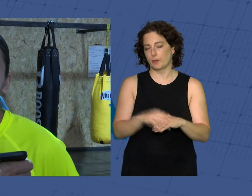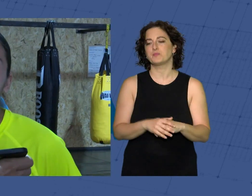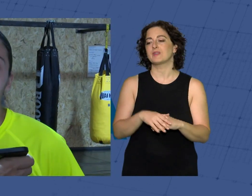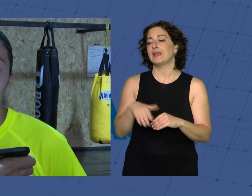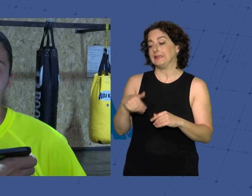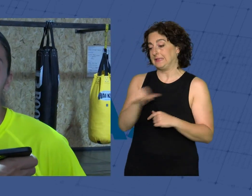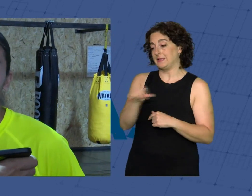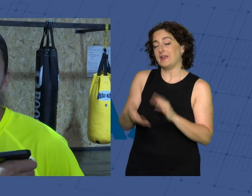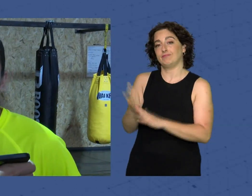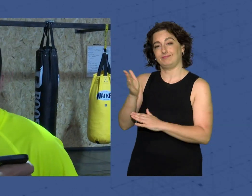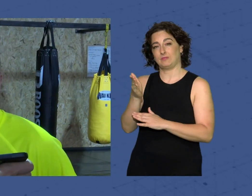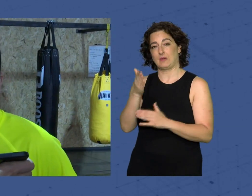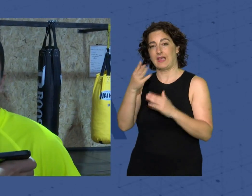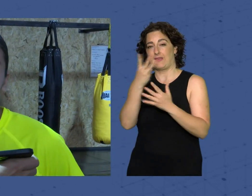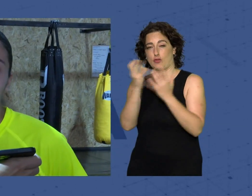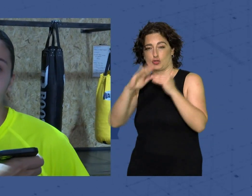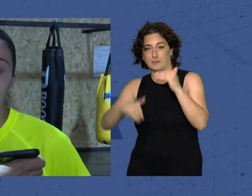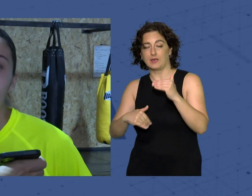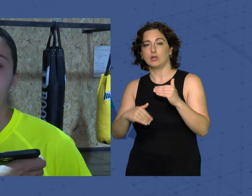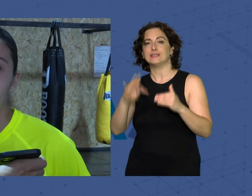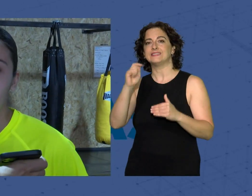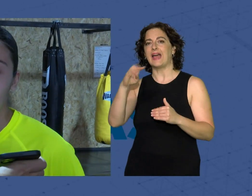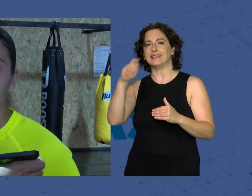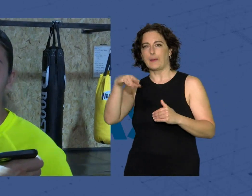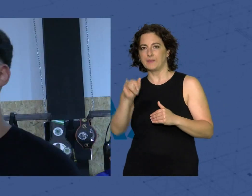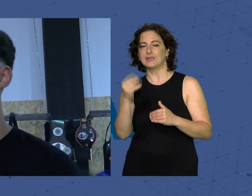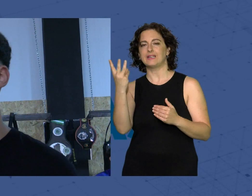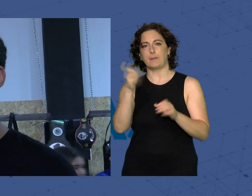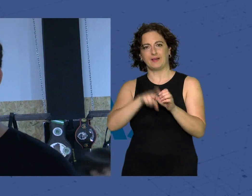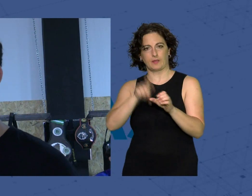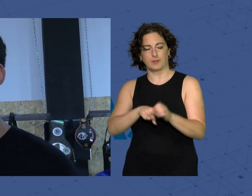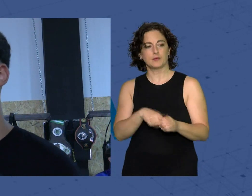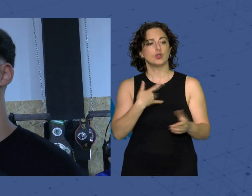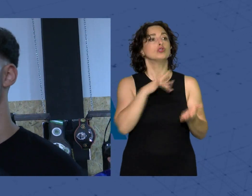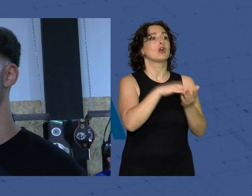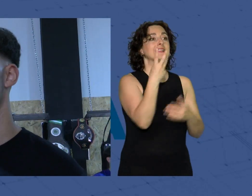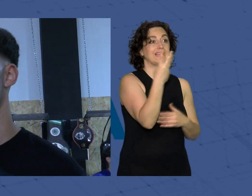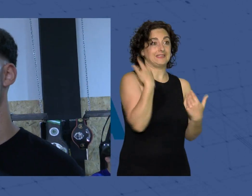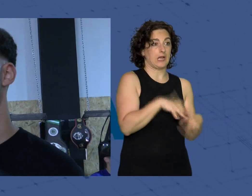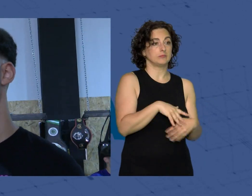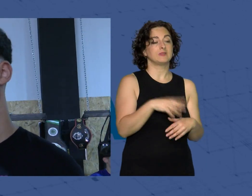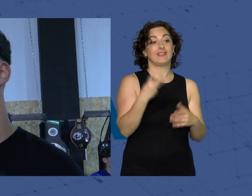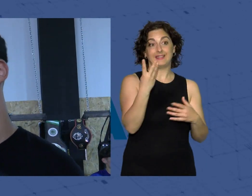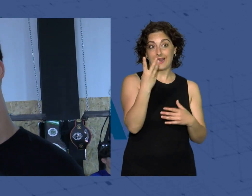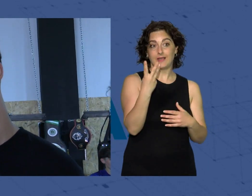edad al Campeonato de España de Tatami en el que tendremos allí a tres participantes. He estado en tres y de esos tres